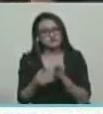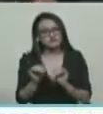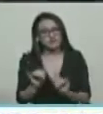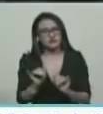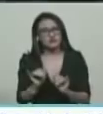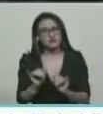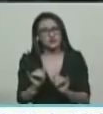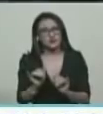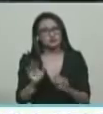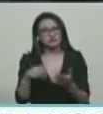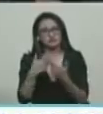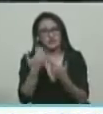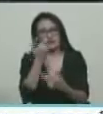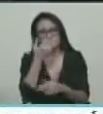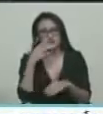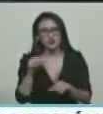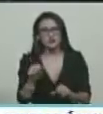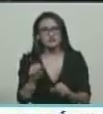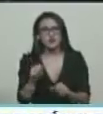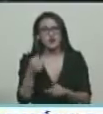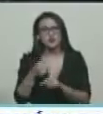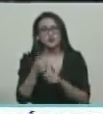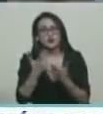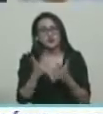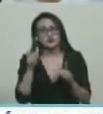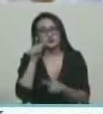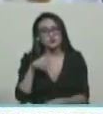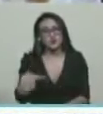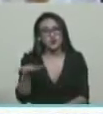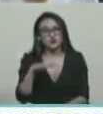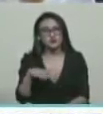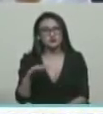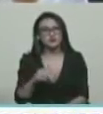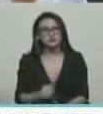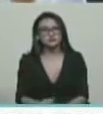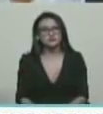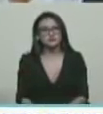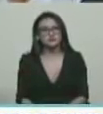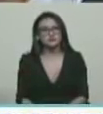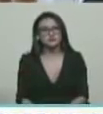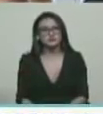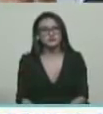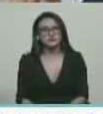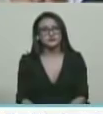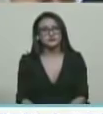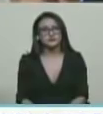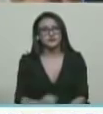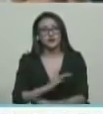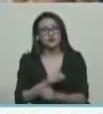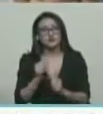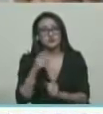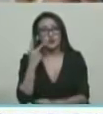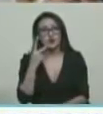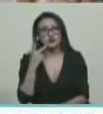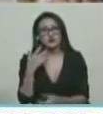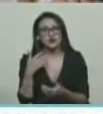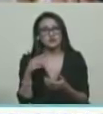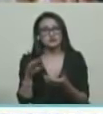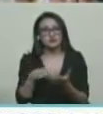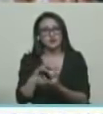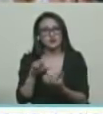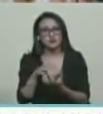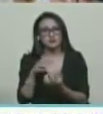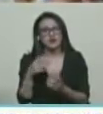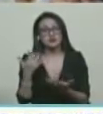lucha contra el imperialismo, una lucha por la libertad de los pueblos. Los desafíos desde las fuerzas políticas de acá, de Venezuela, ante este